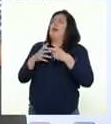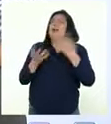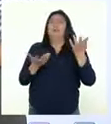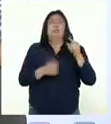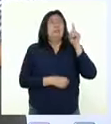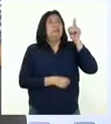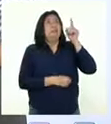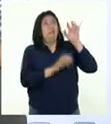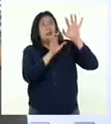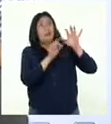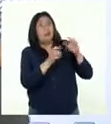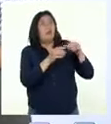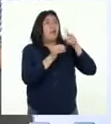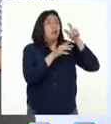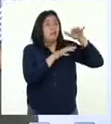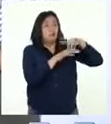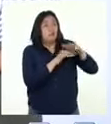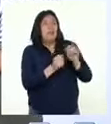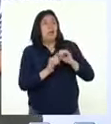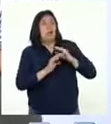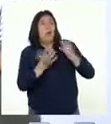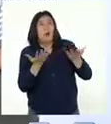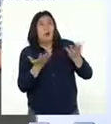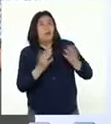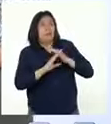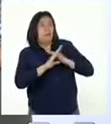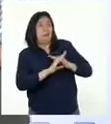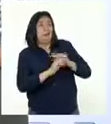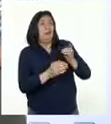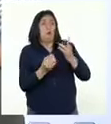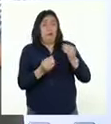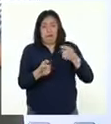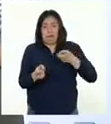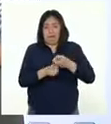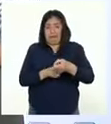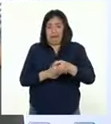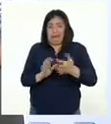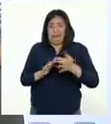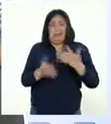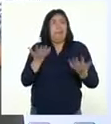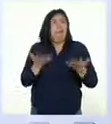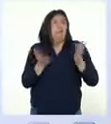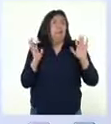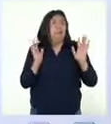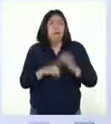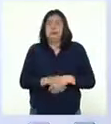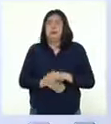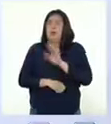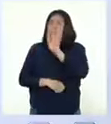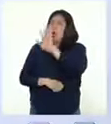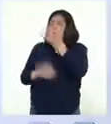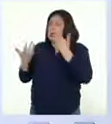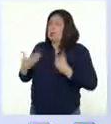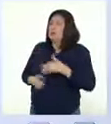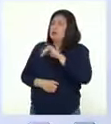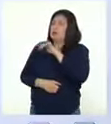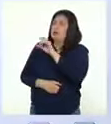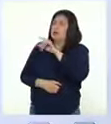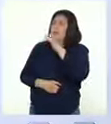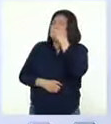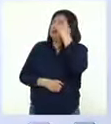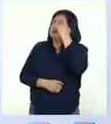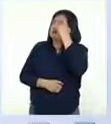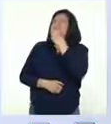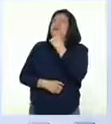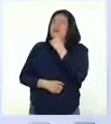si este se puede evitar y cuánto daño podría sufrir nuestra localidad si sucediera uno. Hola, soy Joaquín. Creo